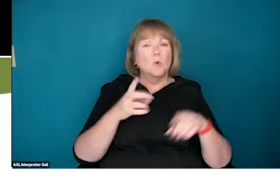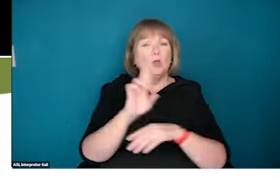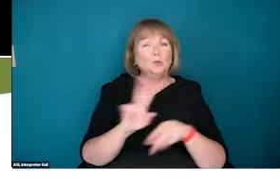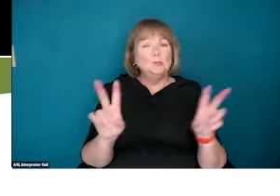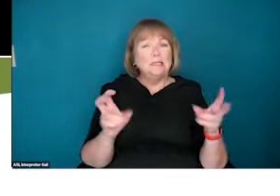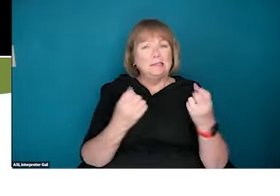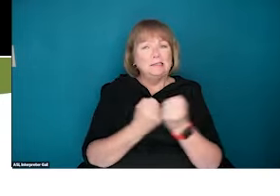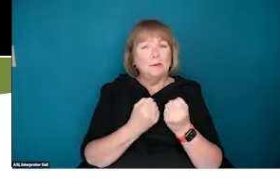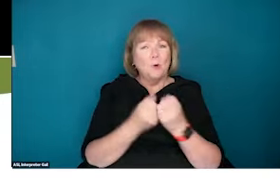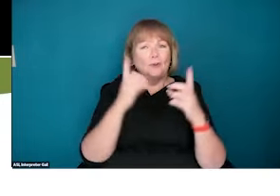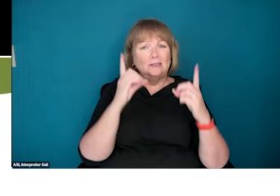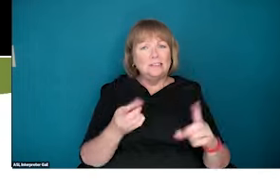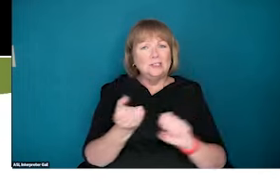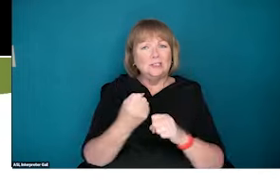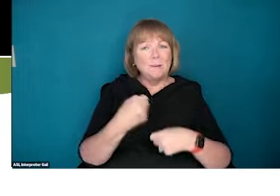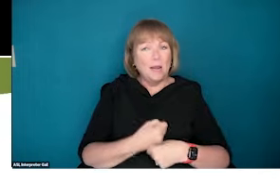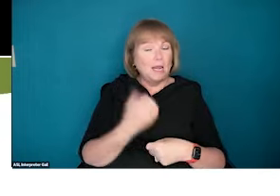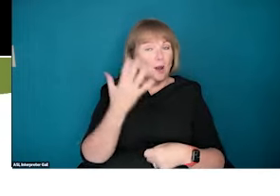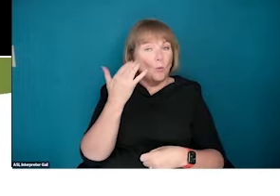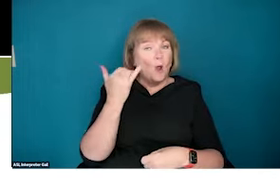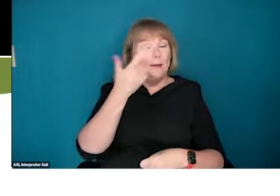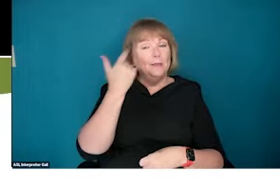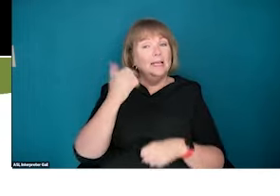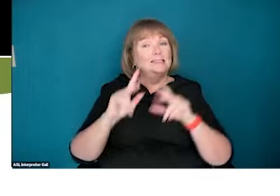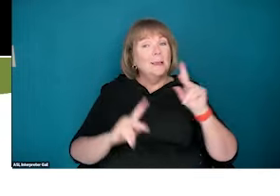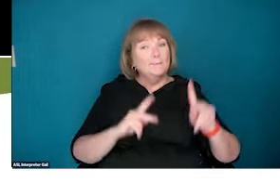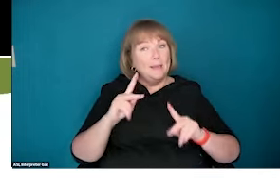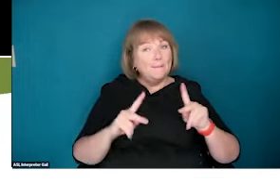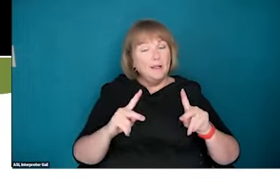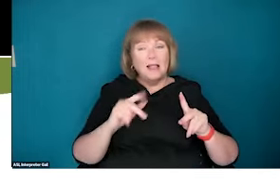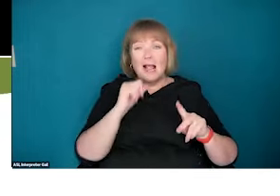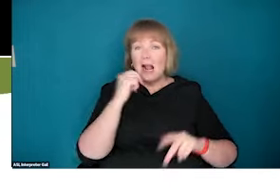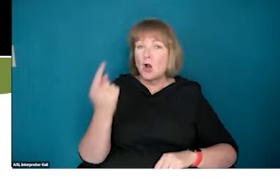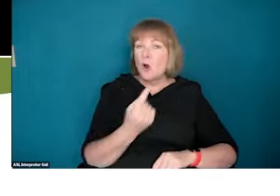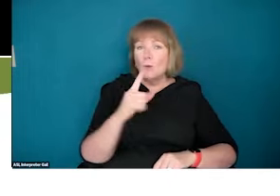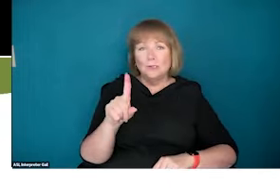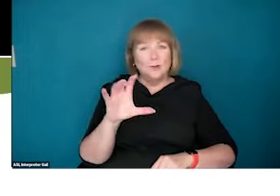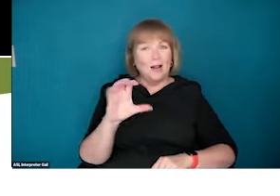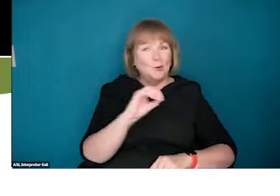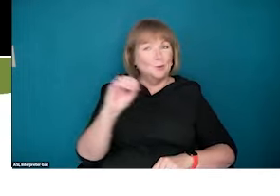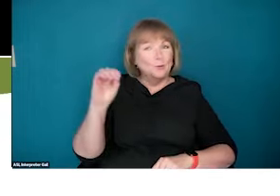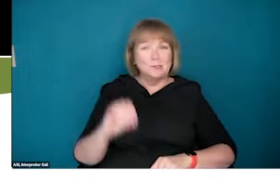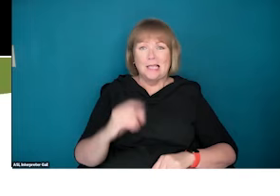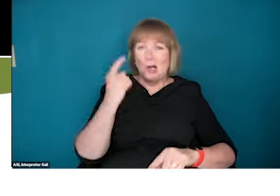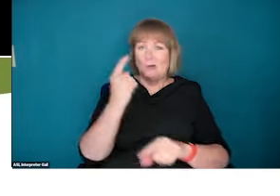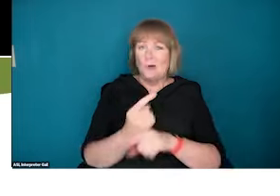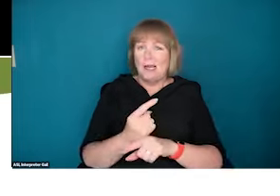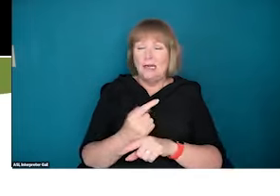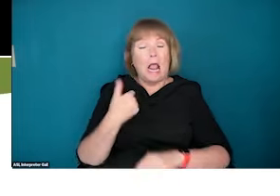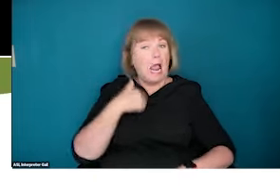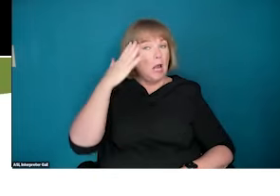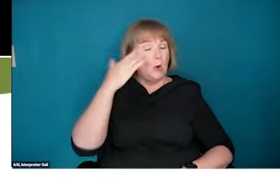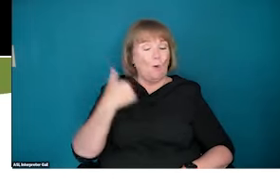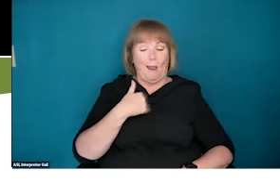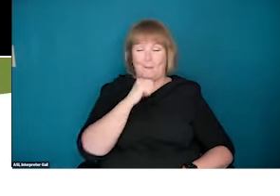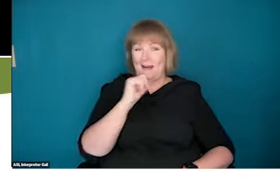discapacidad estamos siempre 100% atentos y a tomar las decisiones más inteligentes. Entender